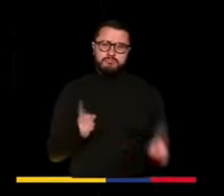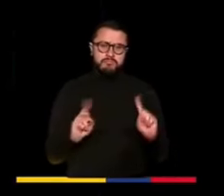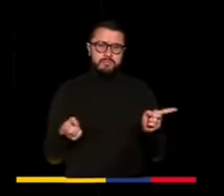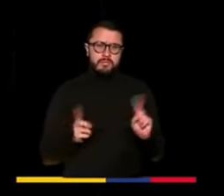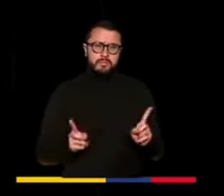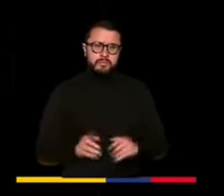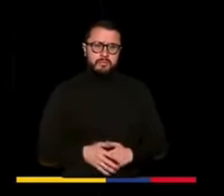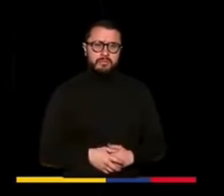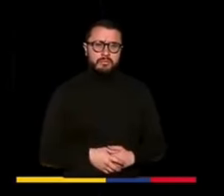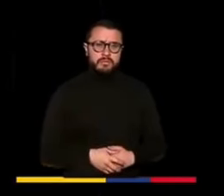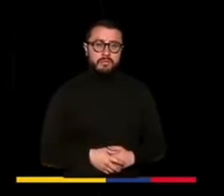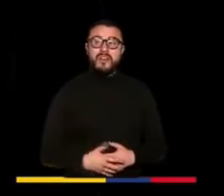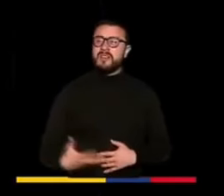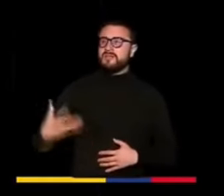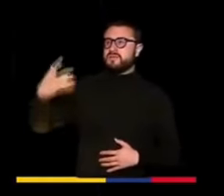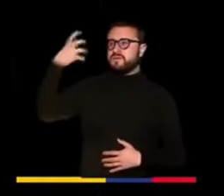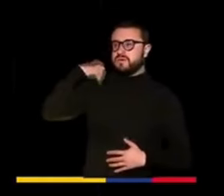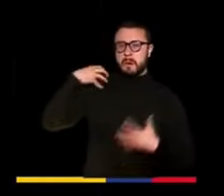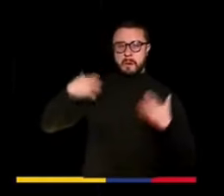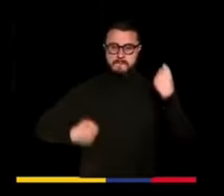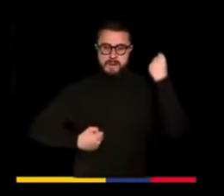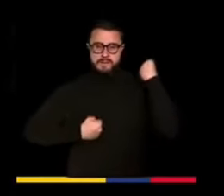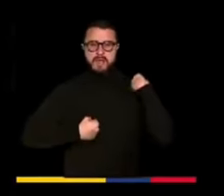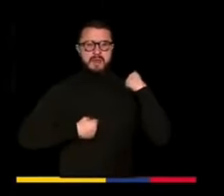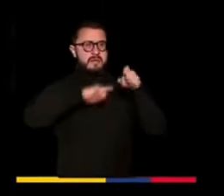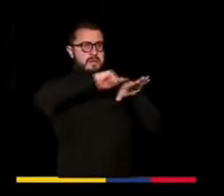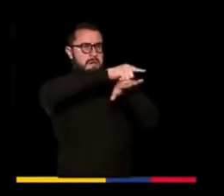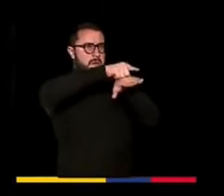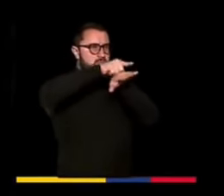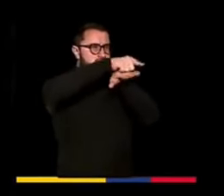antaño de militares y cañones y tanques.